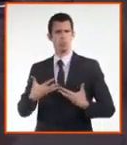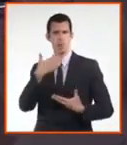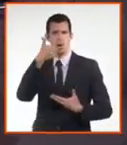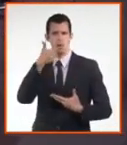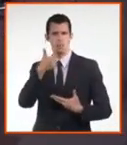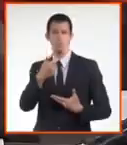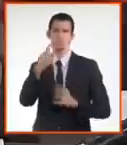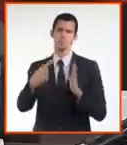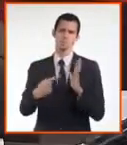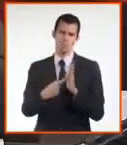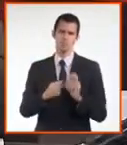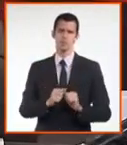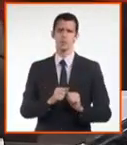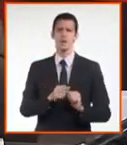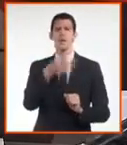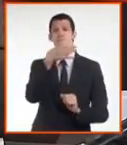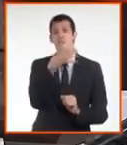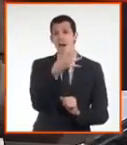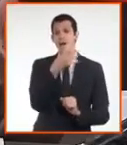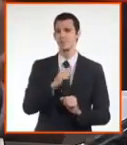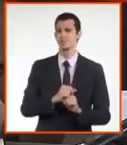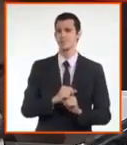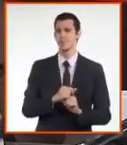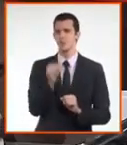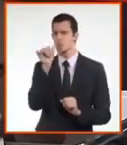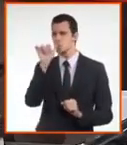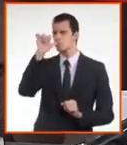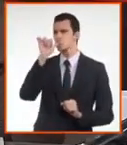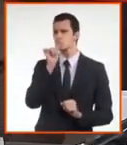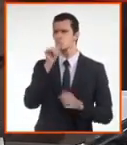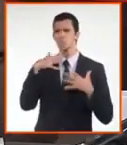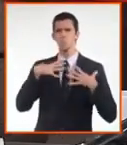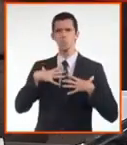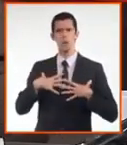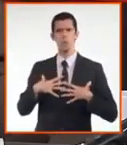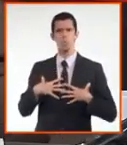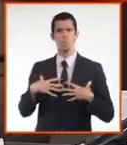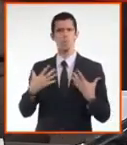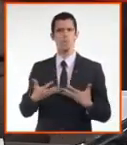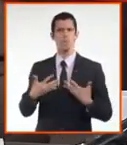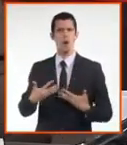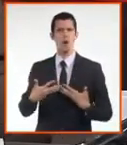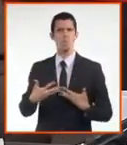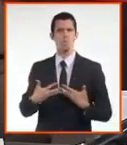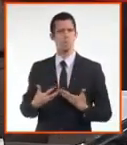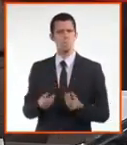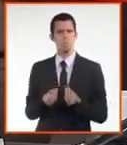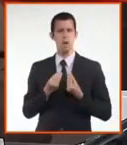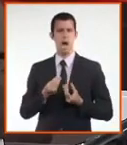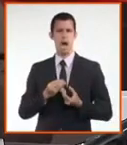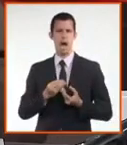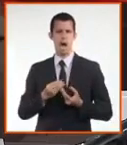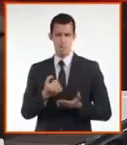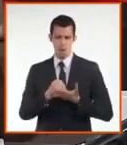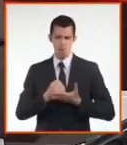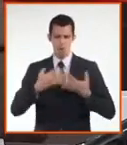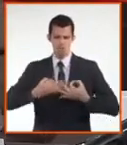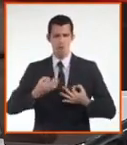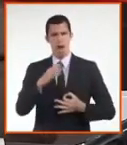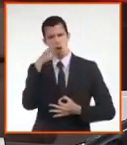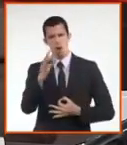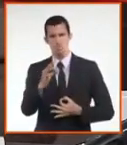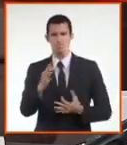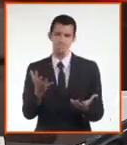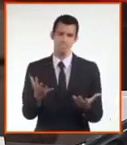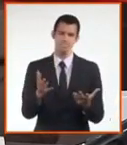pero las tabletas son la forma farmacéutica que es más práctica porque usted parece una